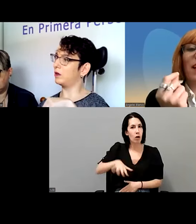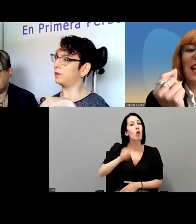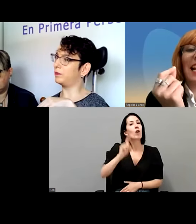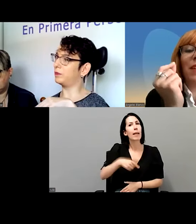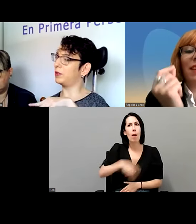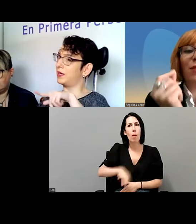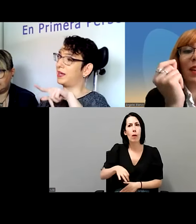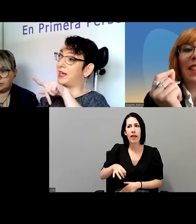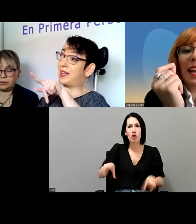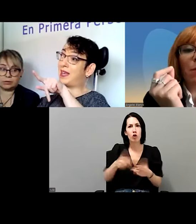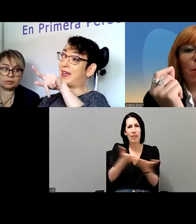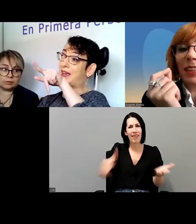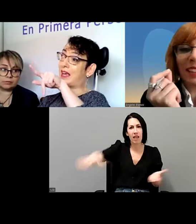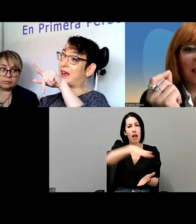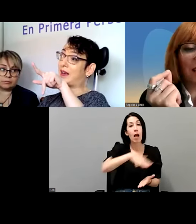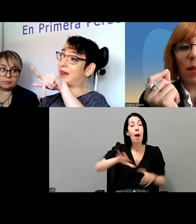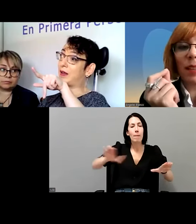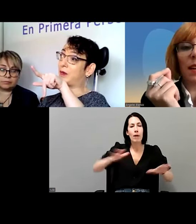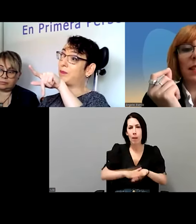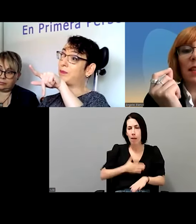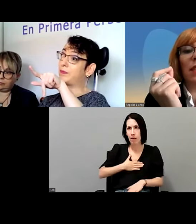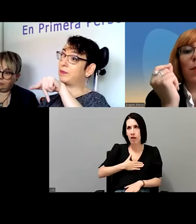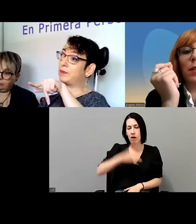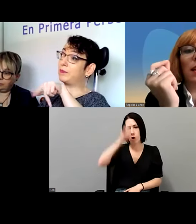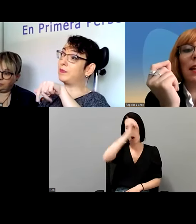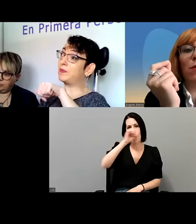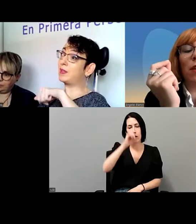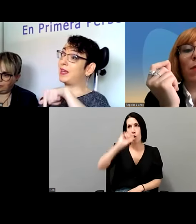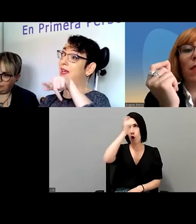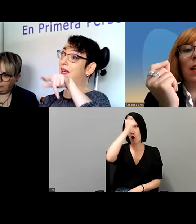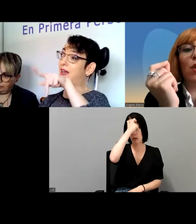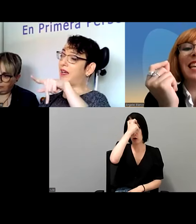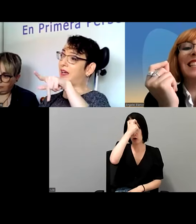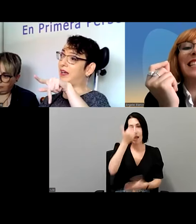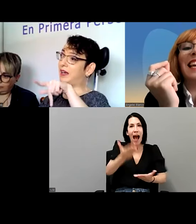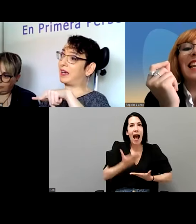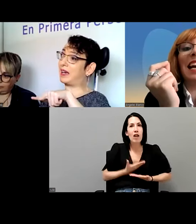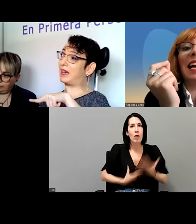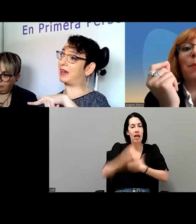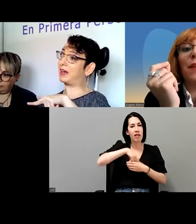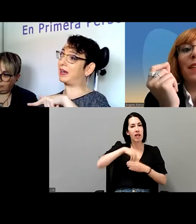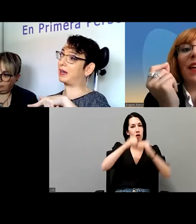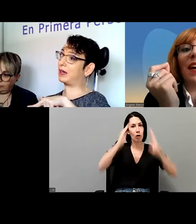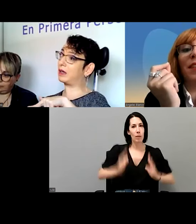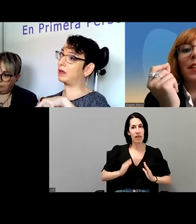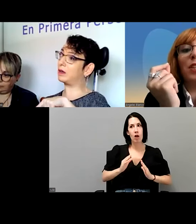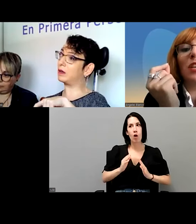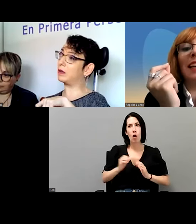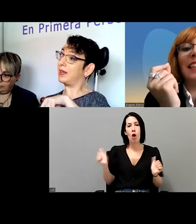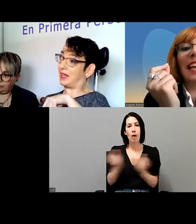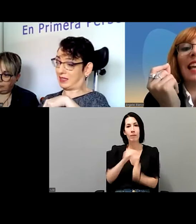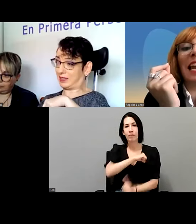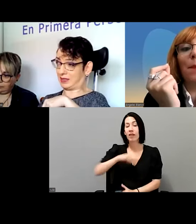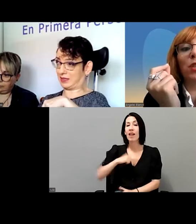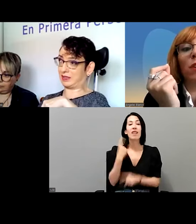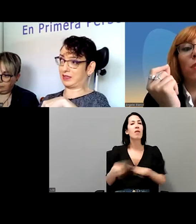mí hay una clave diferencial importantísima entre la asistencia personal y la ayuda a domicilio, y es la capacidad decisoria